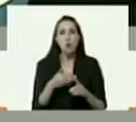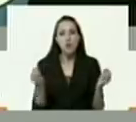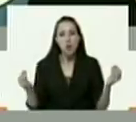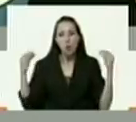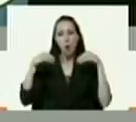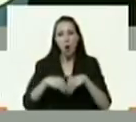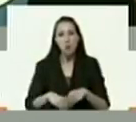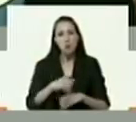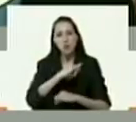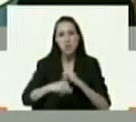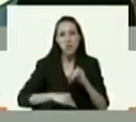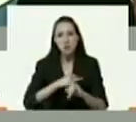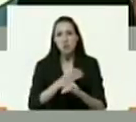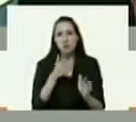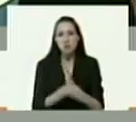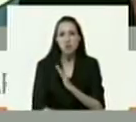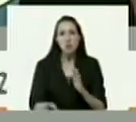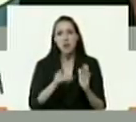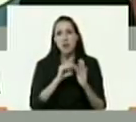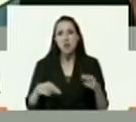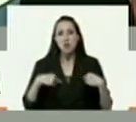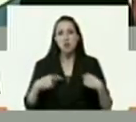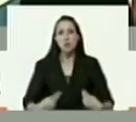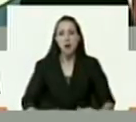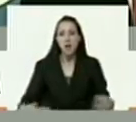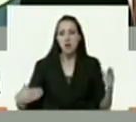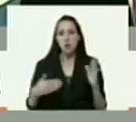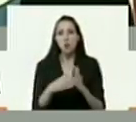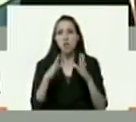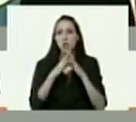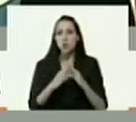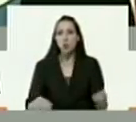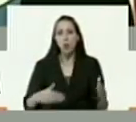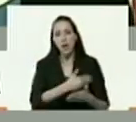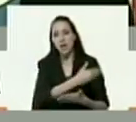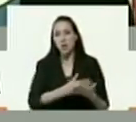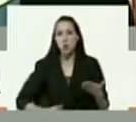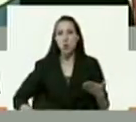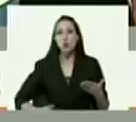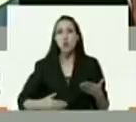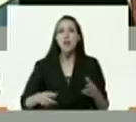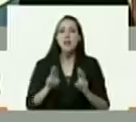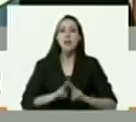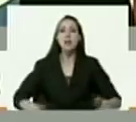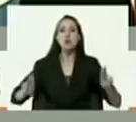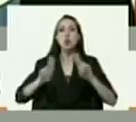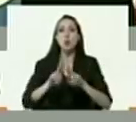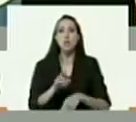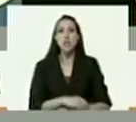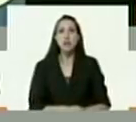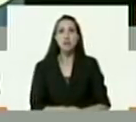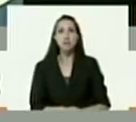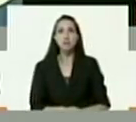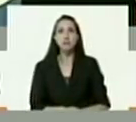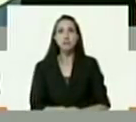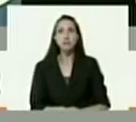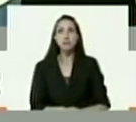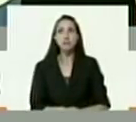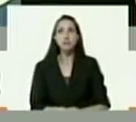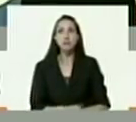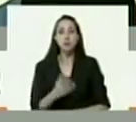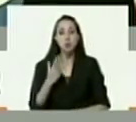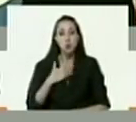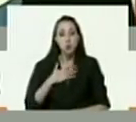internacionales en materia de derechos humanos, va en contra de todas las resoluciones de Naciones Unidas. Incluso yo vine